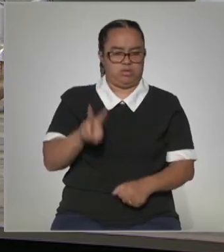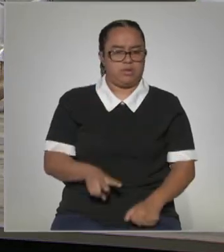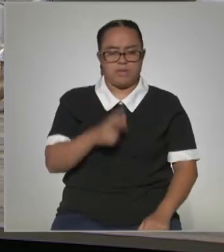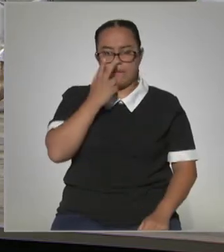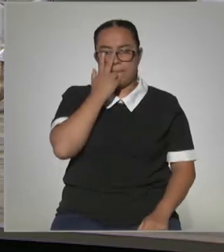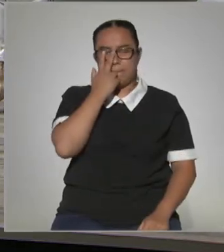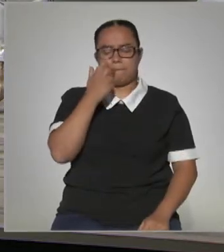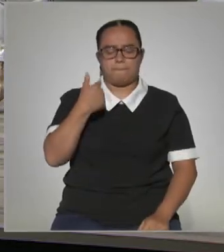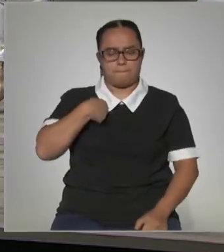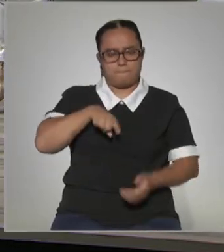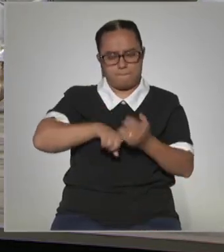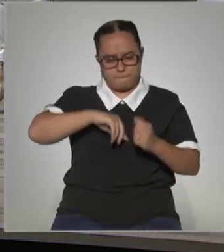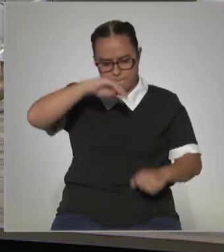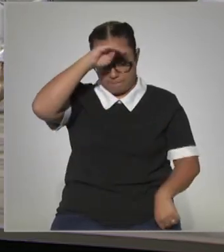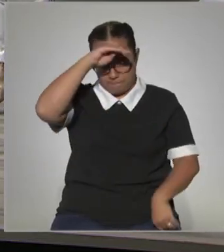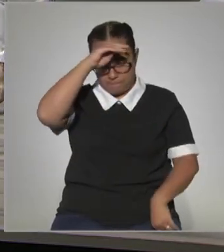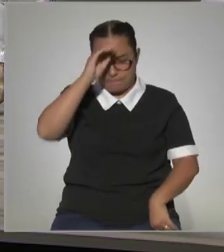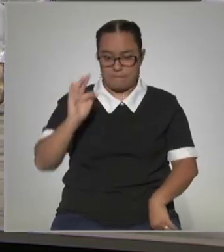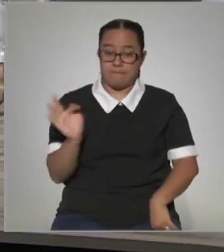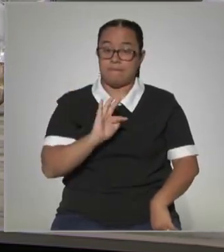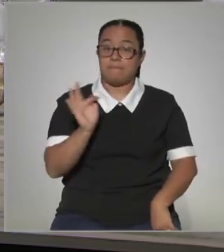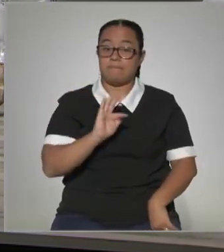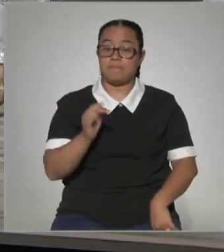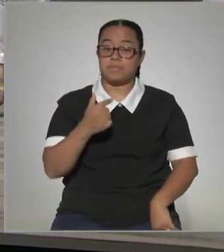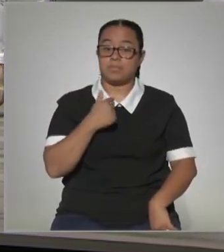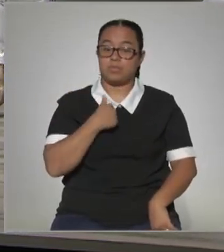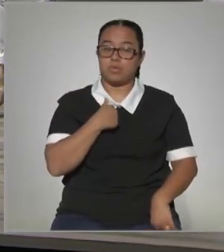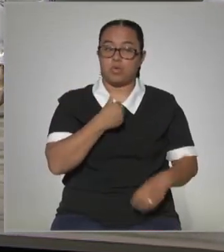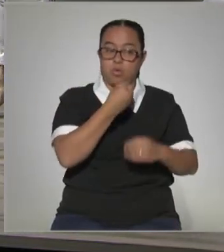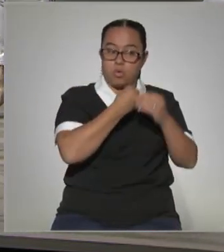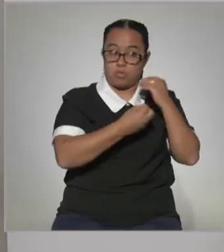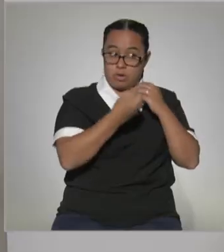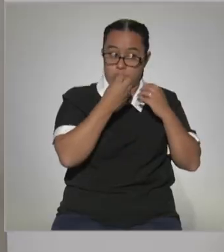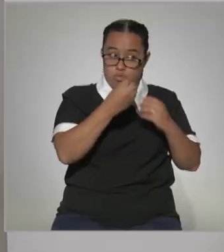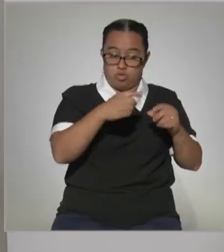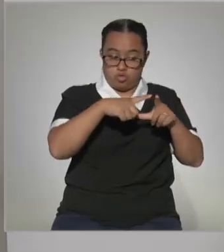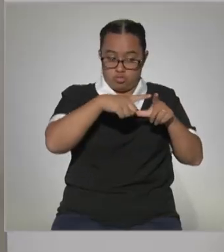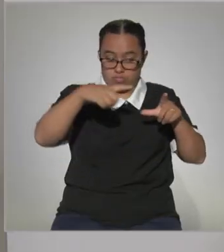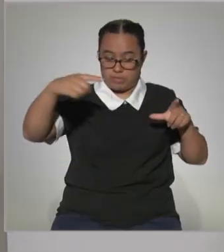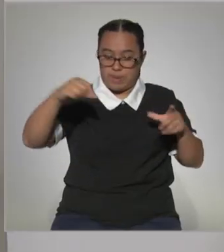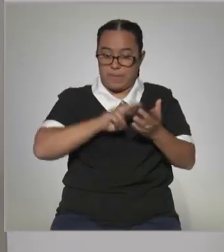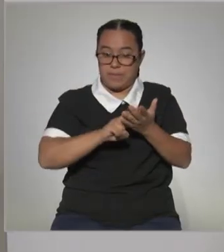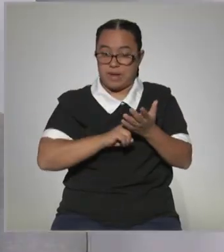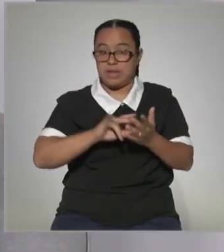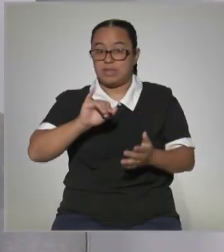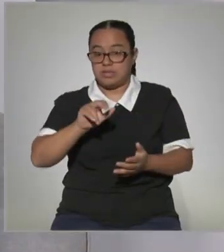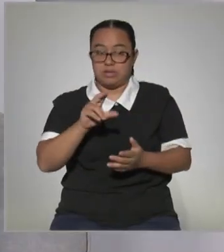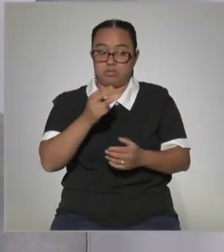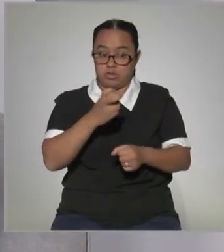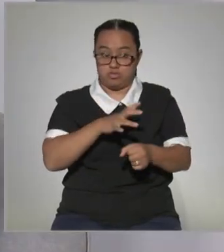hecho, me estaba preguntando si no estaba comiendo suficientes hojas verdes, ¿no? Luego te dicen que sí, que no.